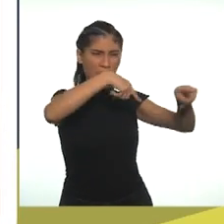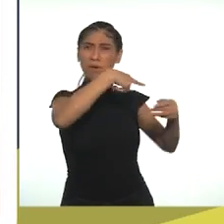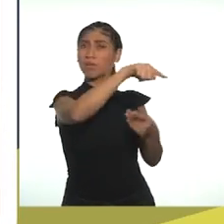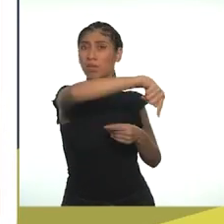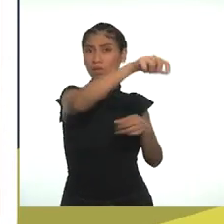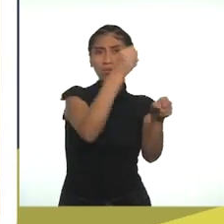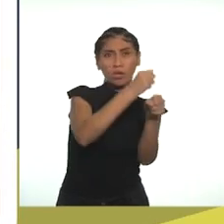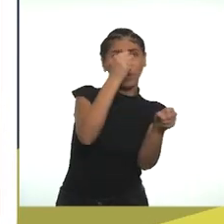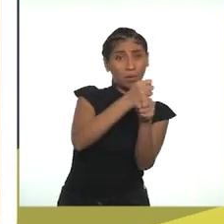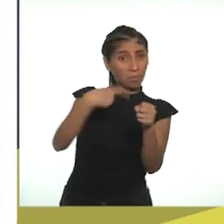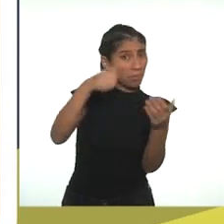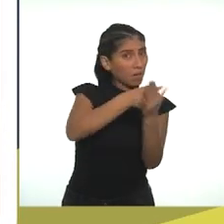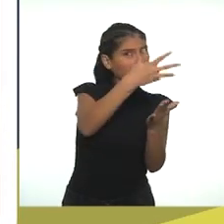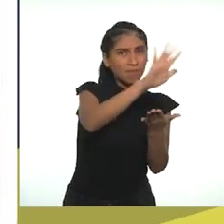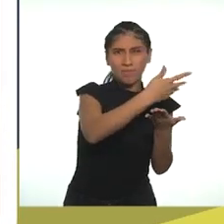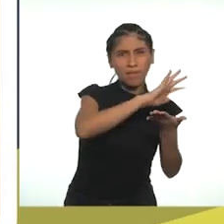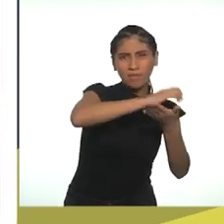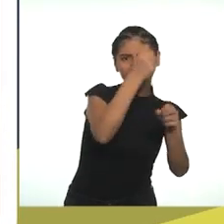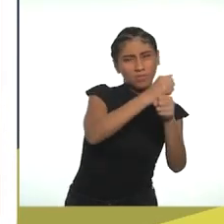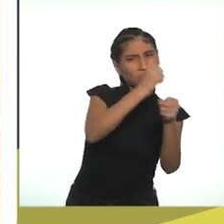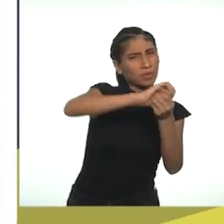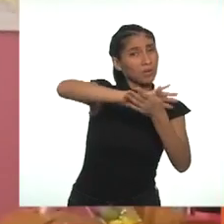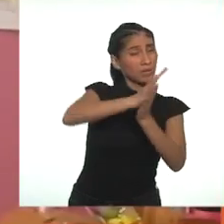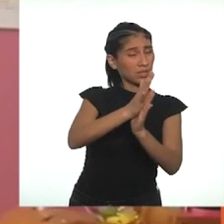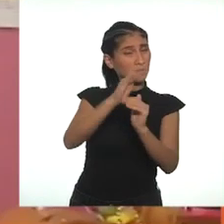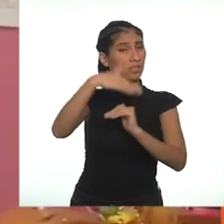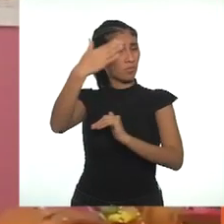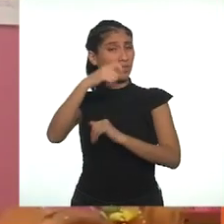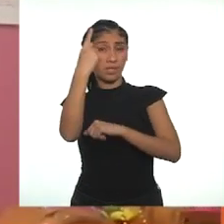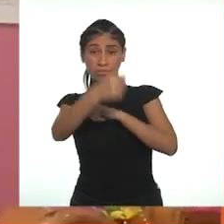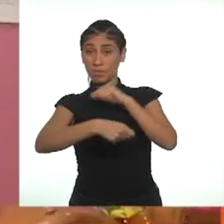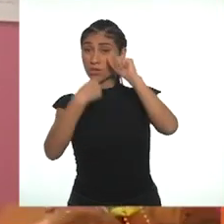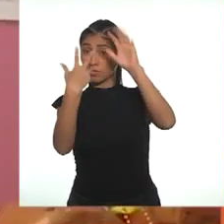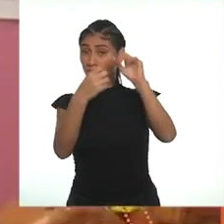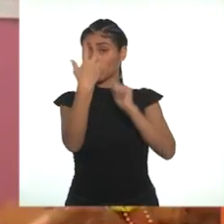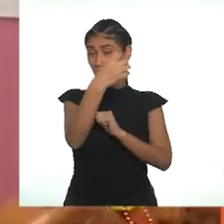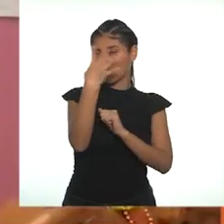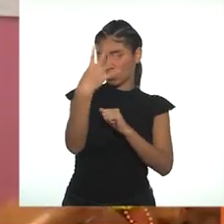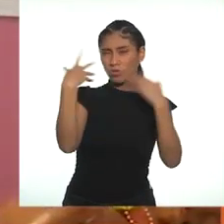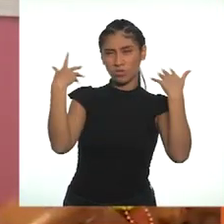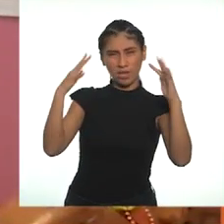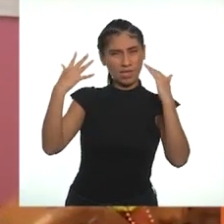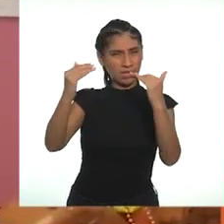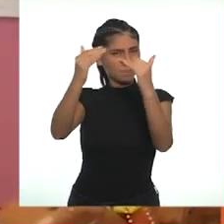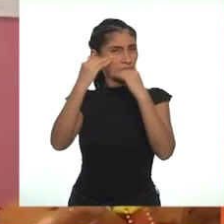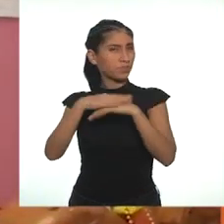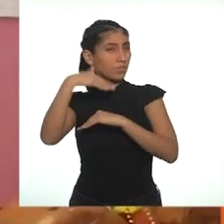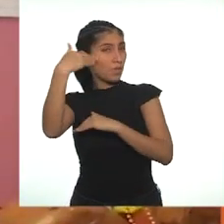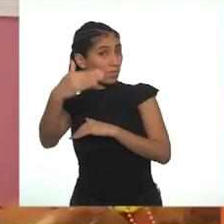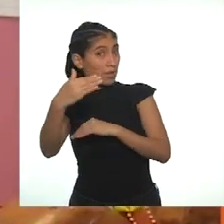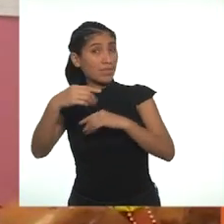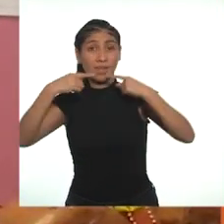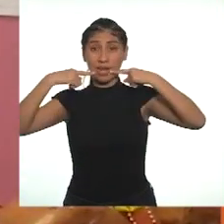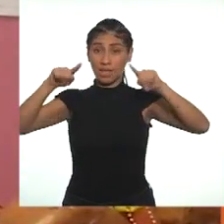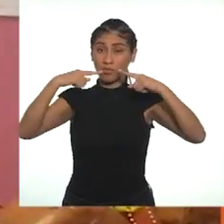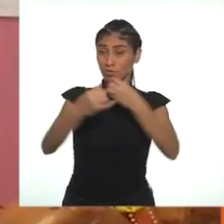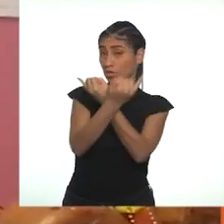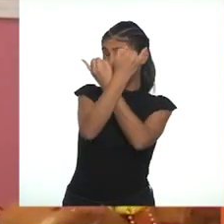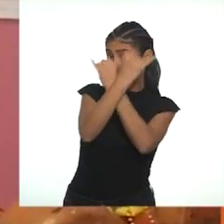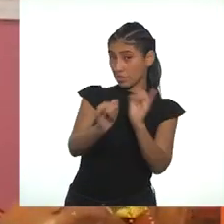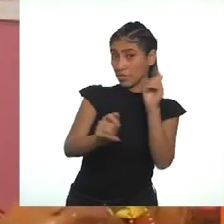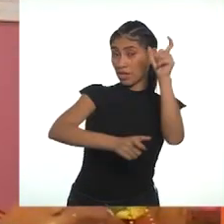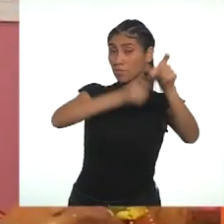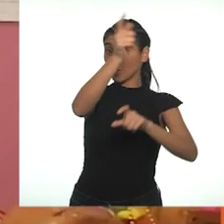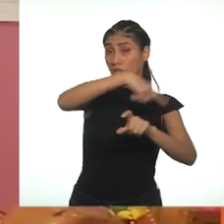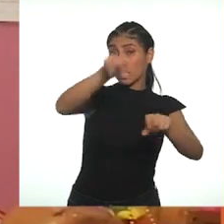dio recién en 1854. Eso significa que después de la declaración de la independencia, la